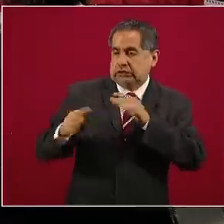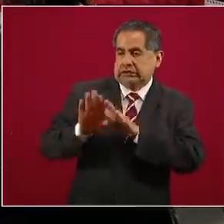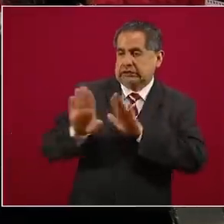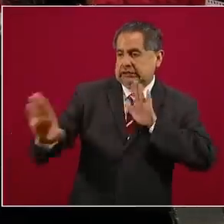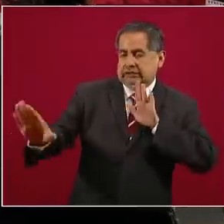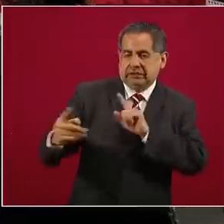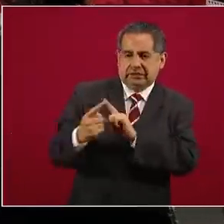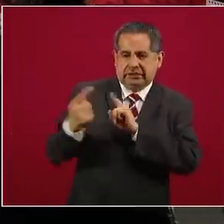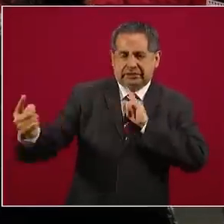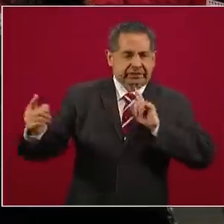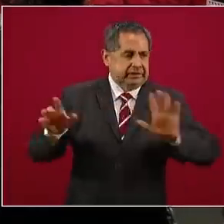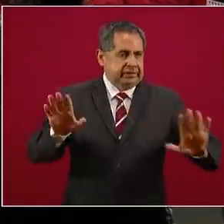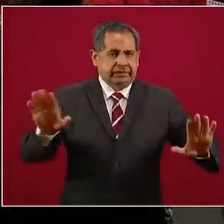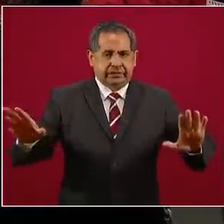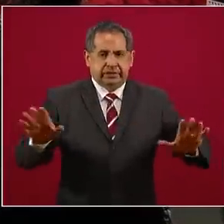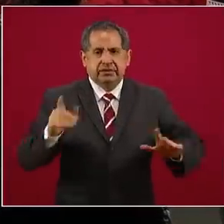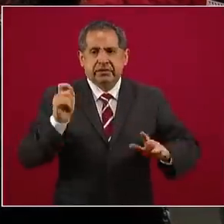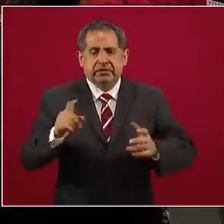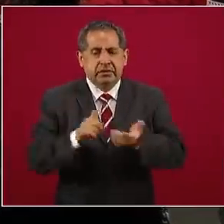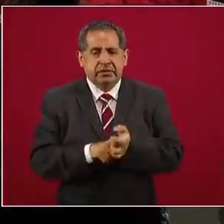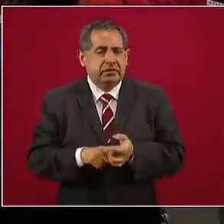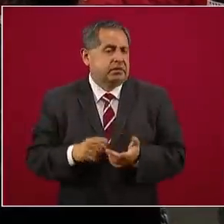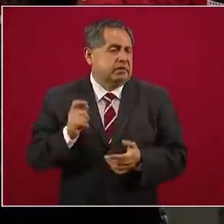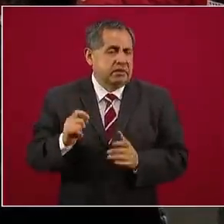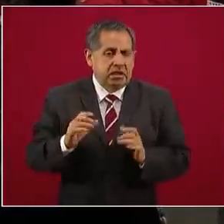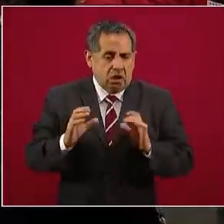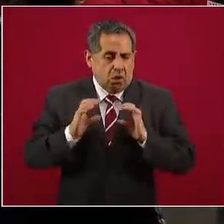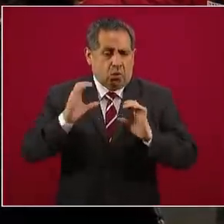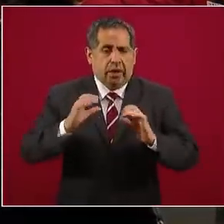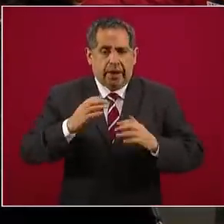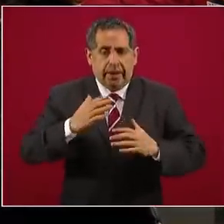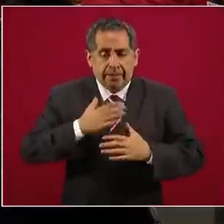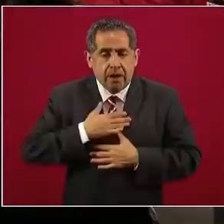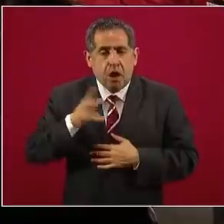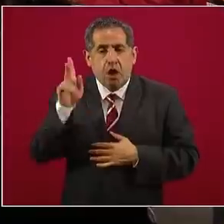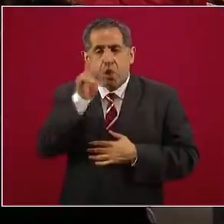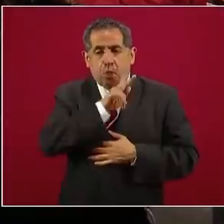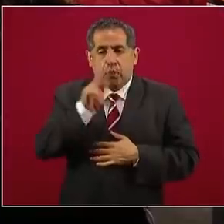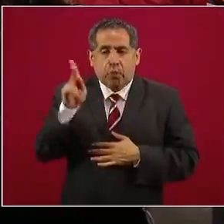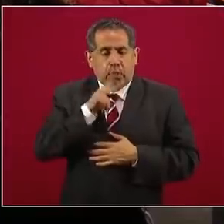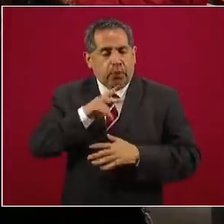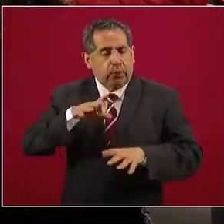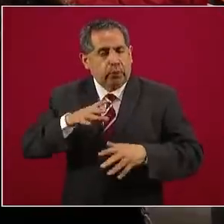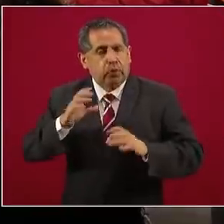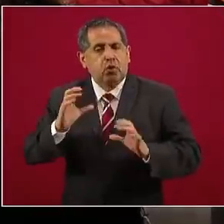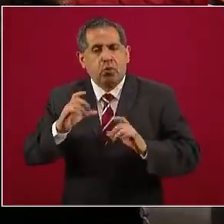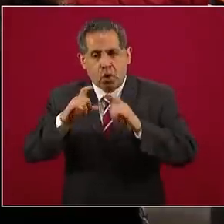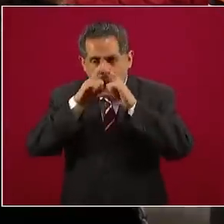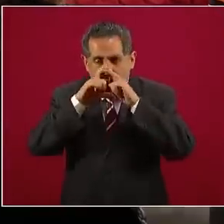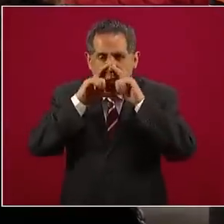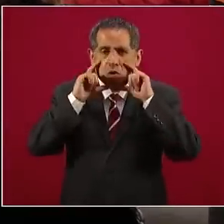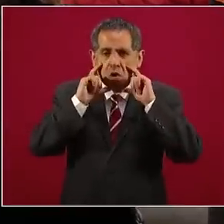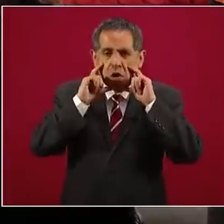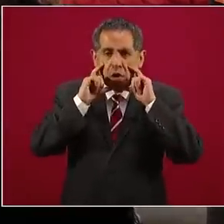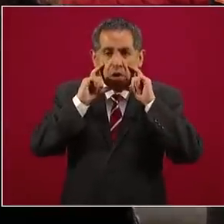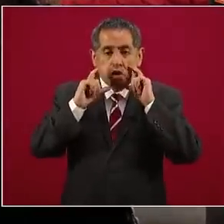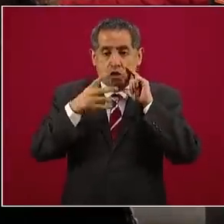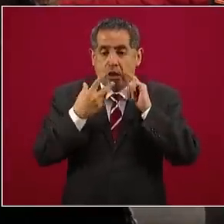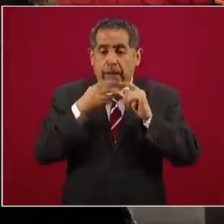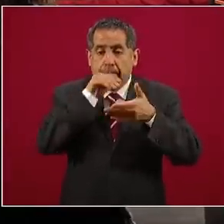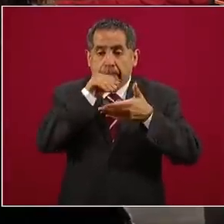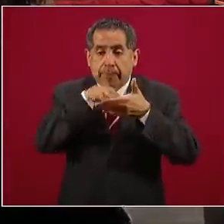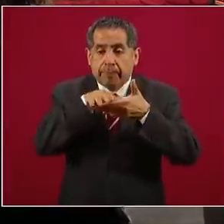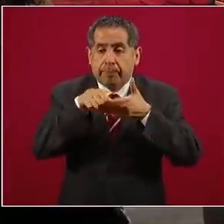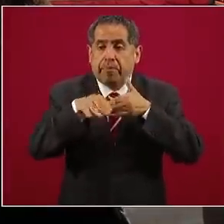persona, tener un cuidado sobre nuestra vía respiratoria, usando un cubrebocas para no propagar